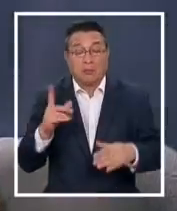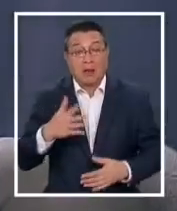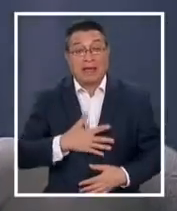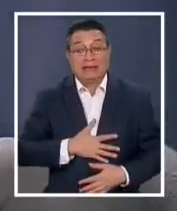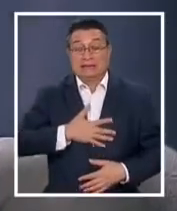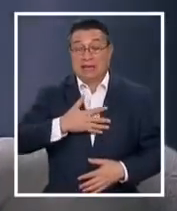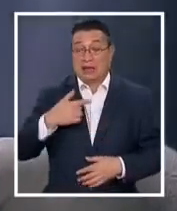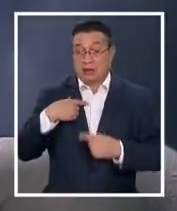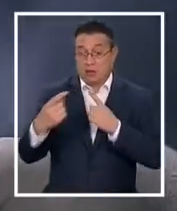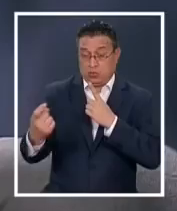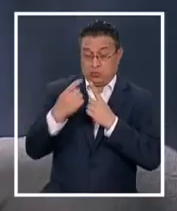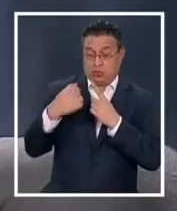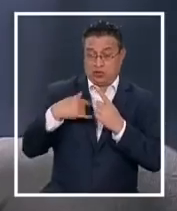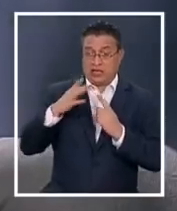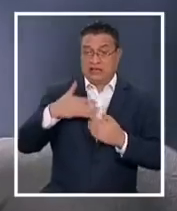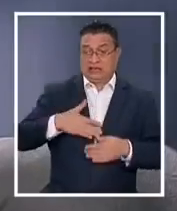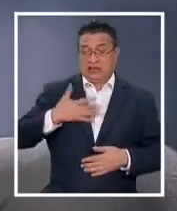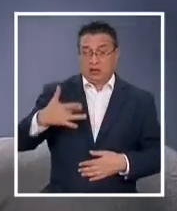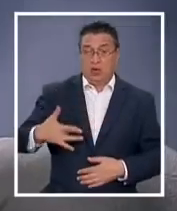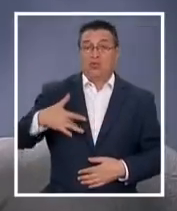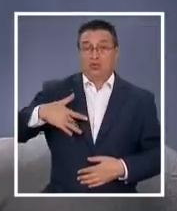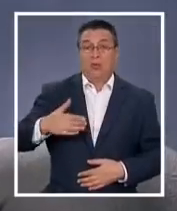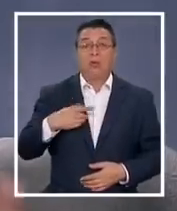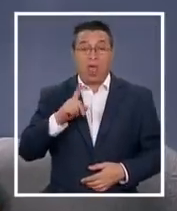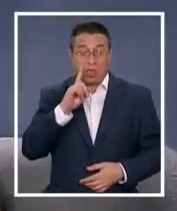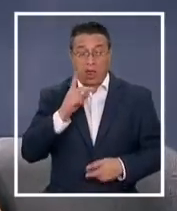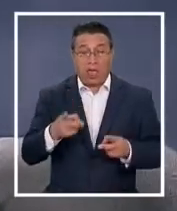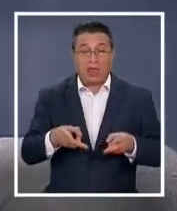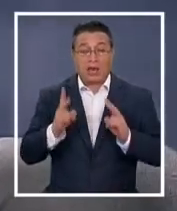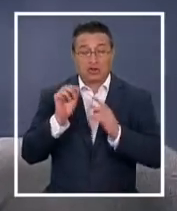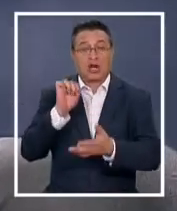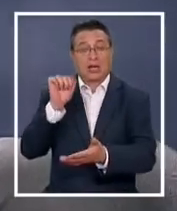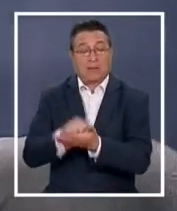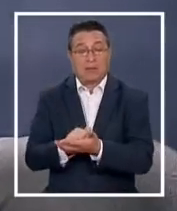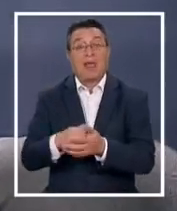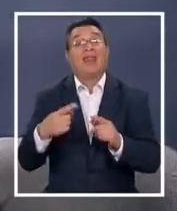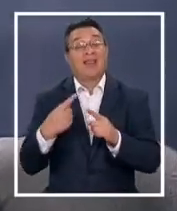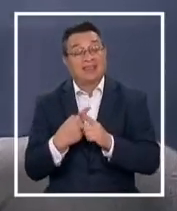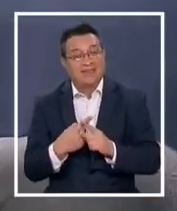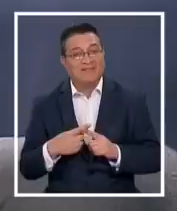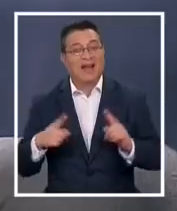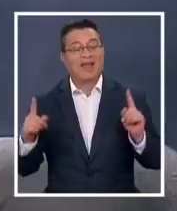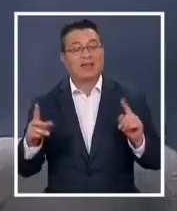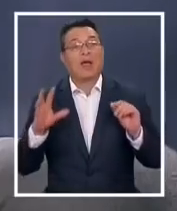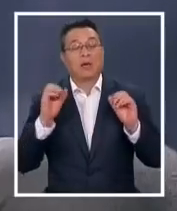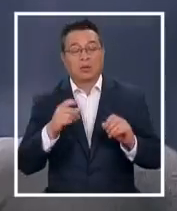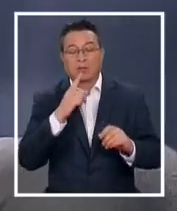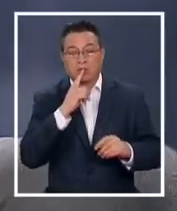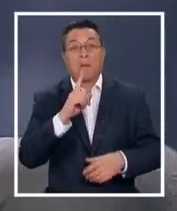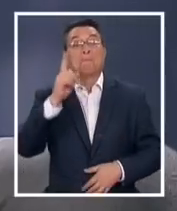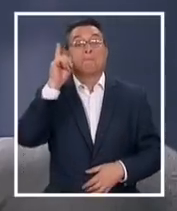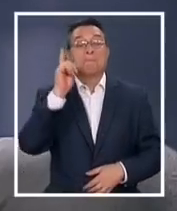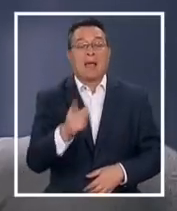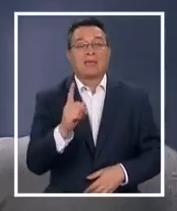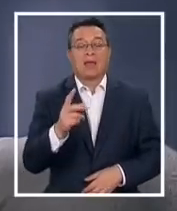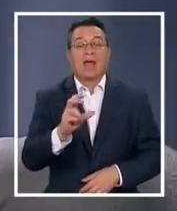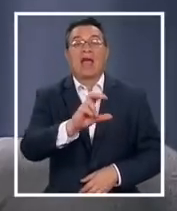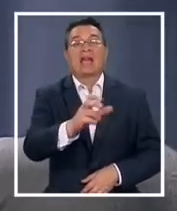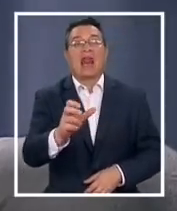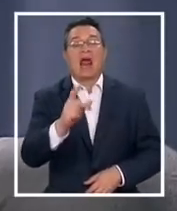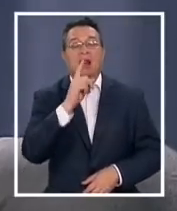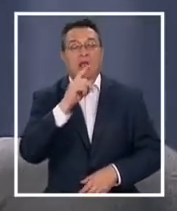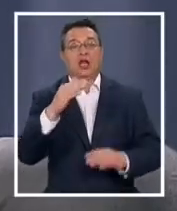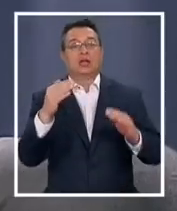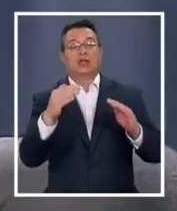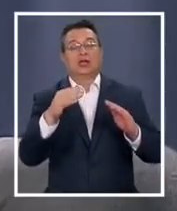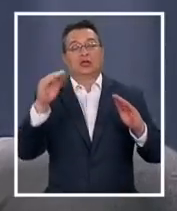siente injuriado, calumniado, ofendido, tiene derecho a reclamar. Distinto es, como decía Francisco, a que le hubiera impuesto al canal una censura,